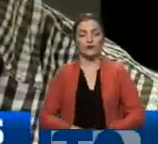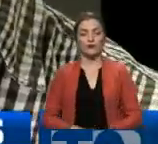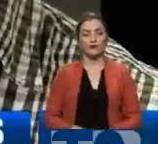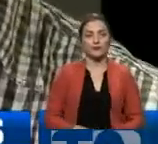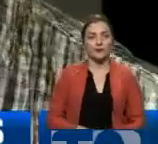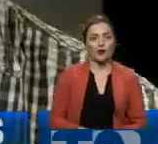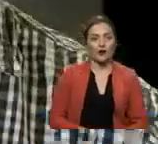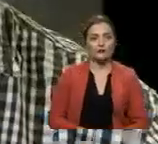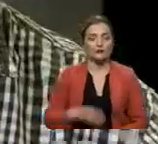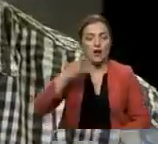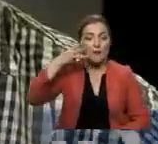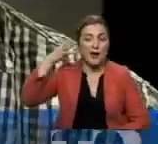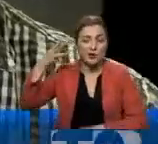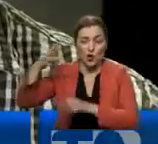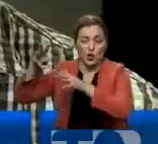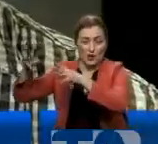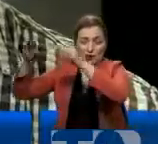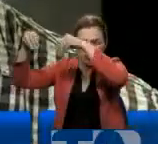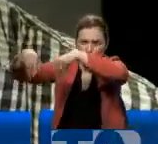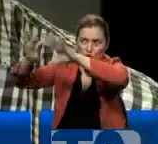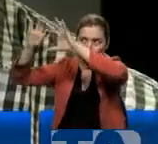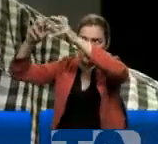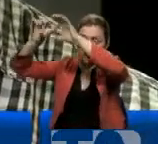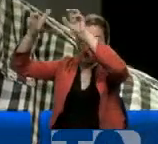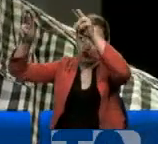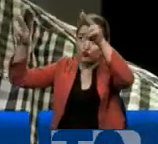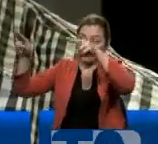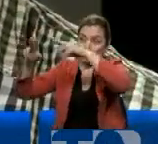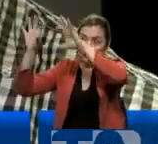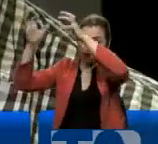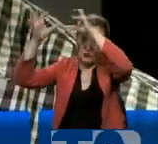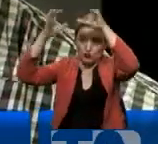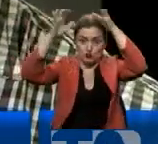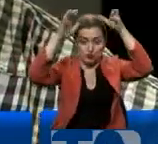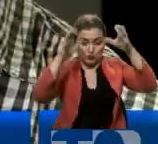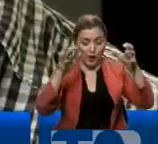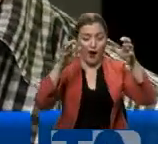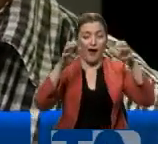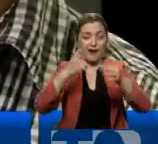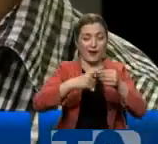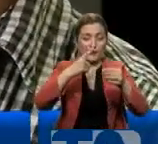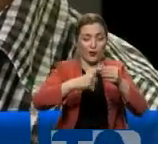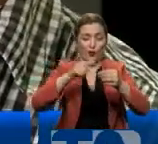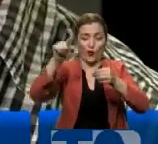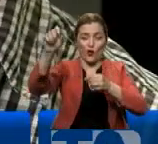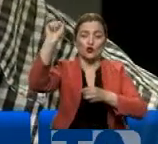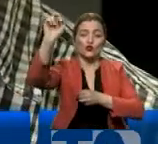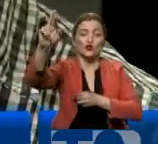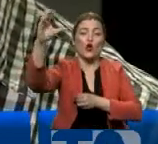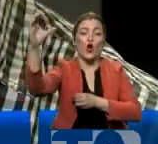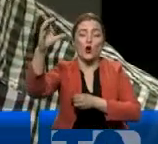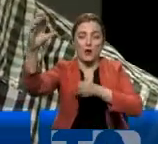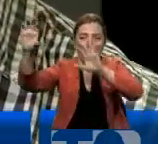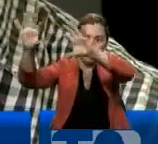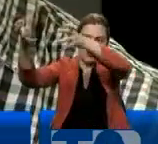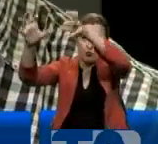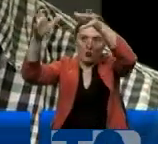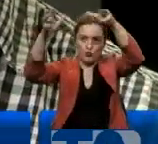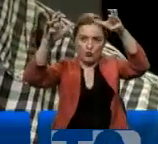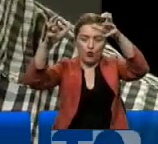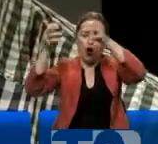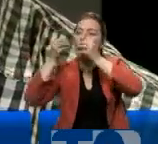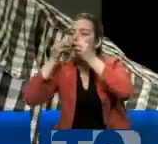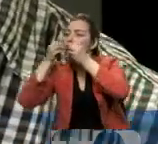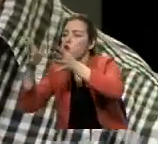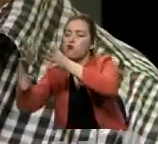cuenca amazónica y también desde el sur de Colombia. Los vientos cambiaron, sobre todo